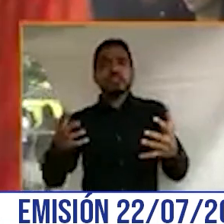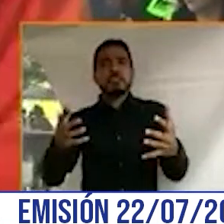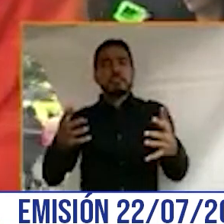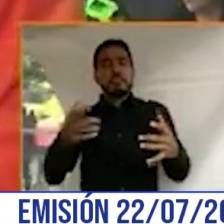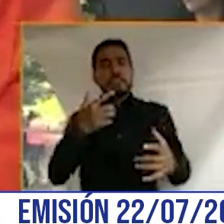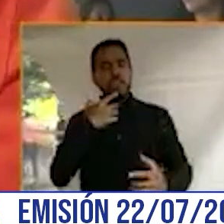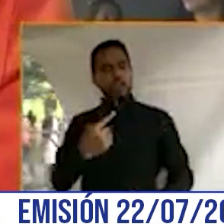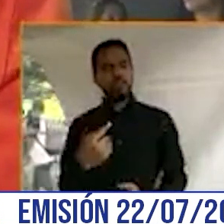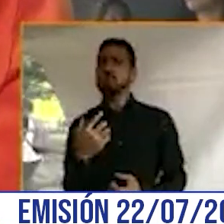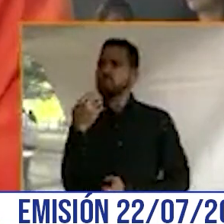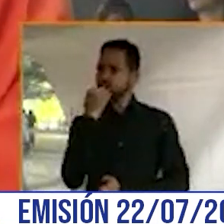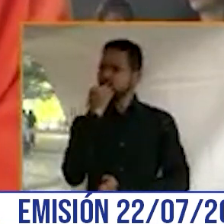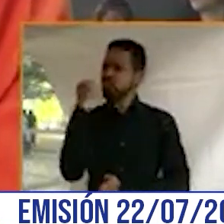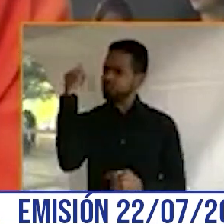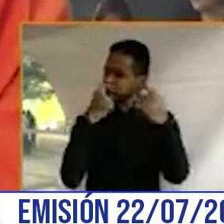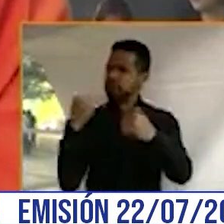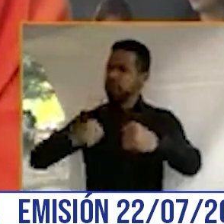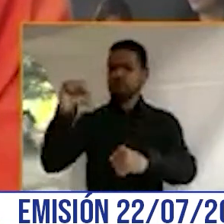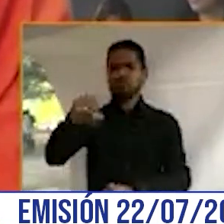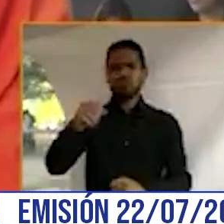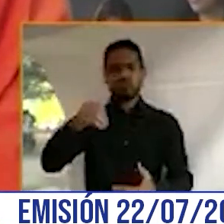tomaron la firme decisión